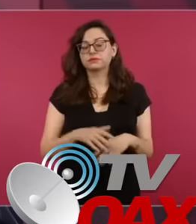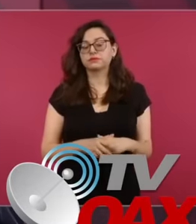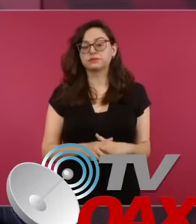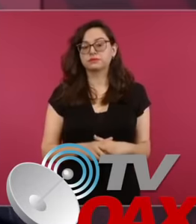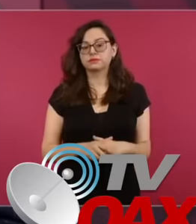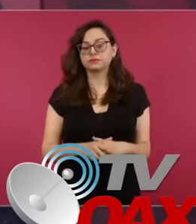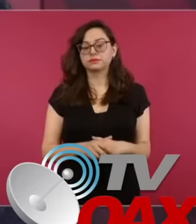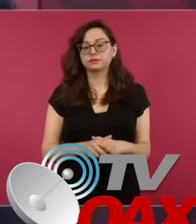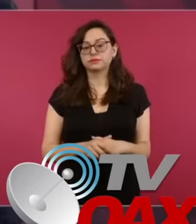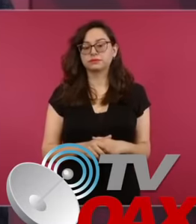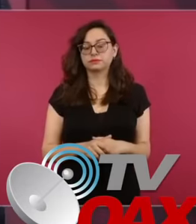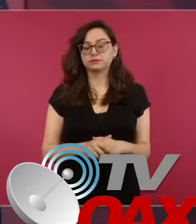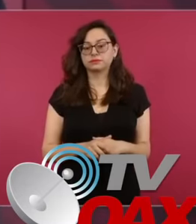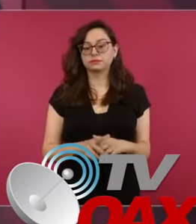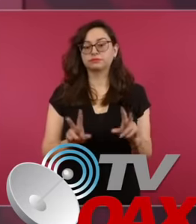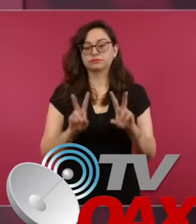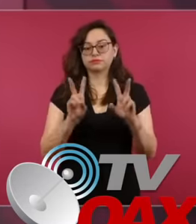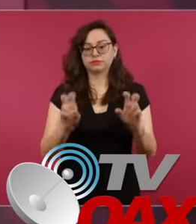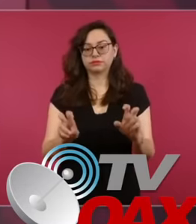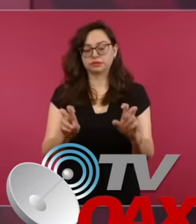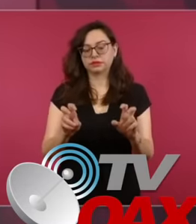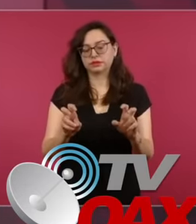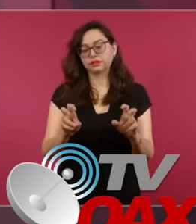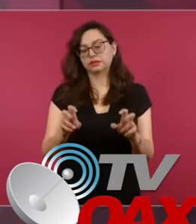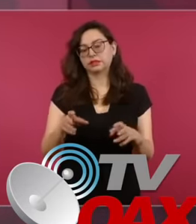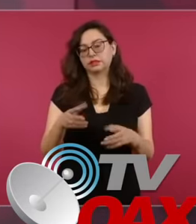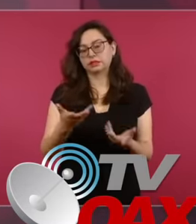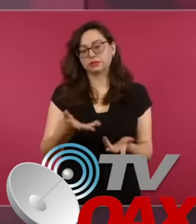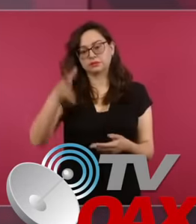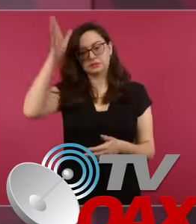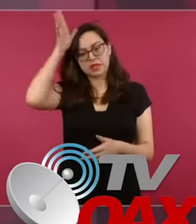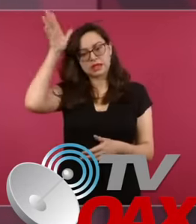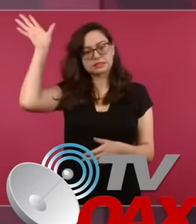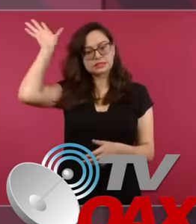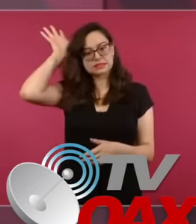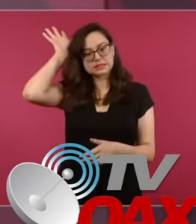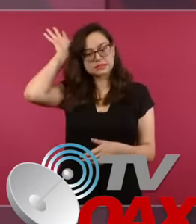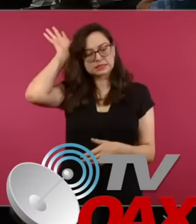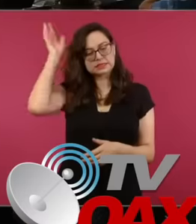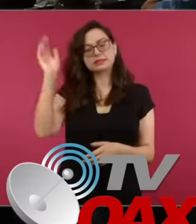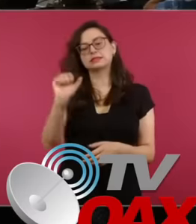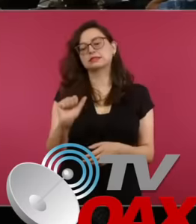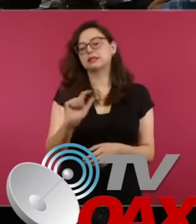de las declaraciones de Ricardo Salinas,